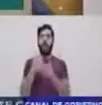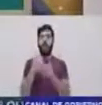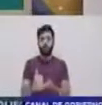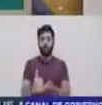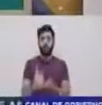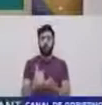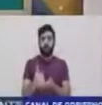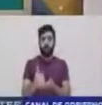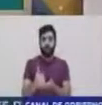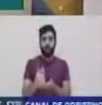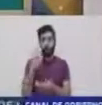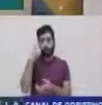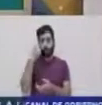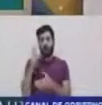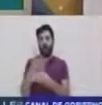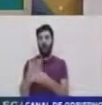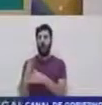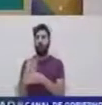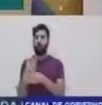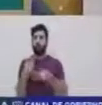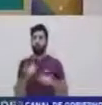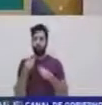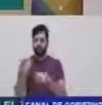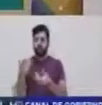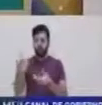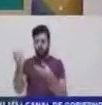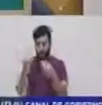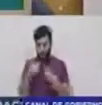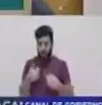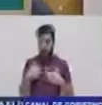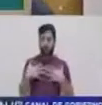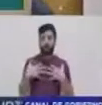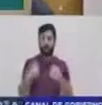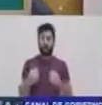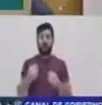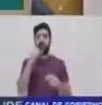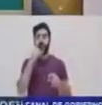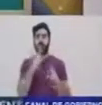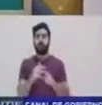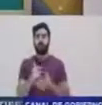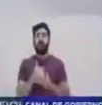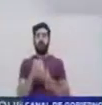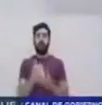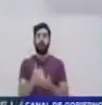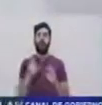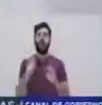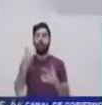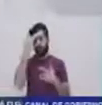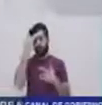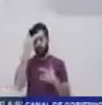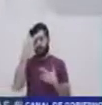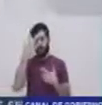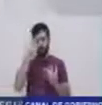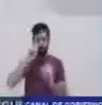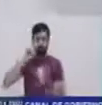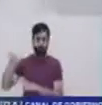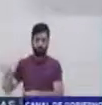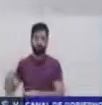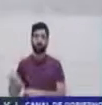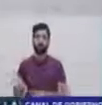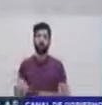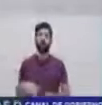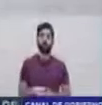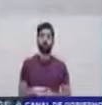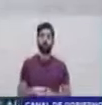muchas personas y combatir algunas enfermedades a través de lo que es la ingeniería genética. Vamos a recordar un